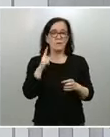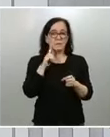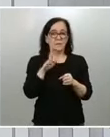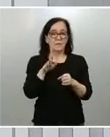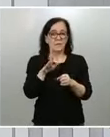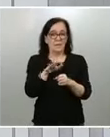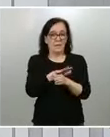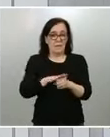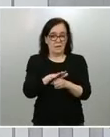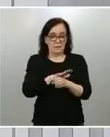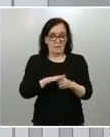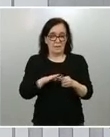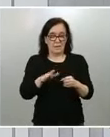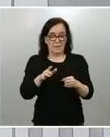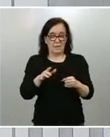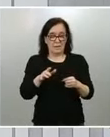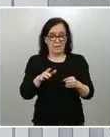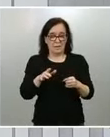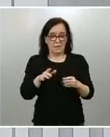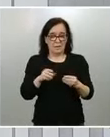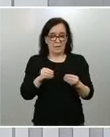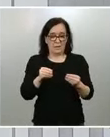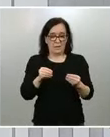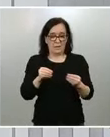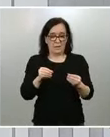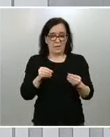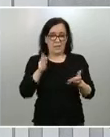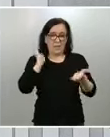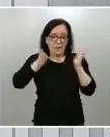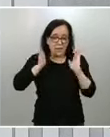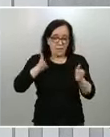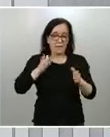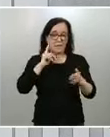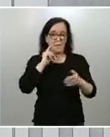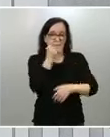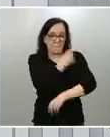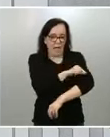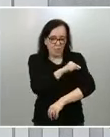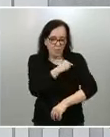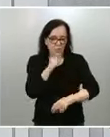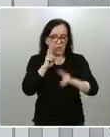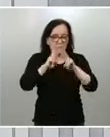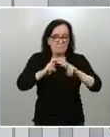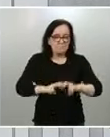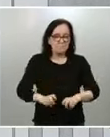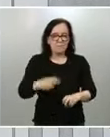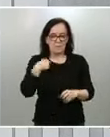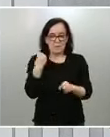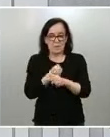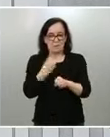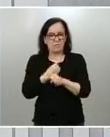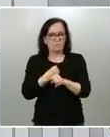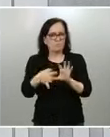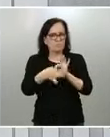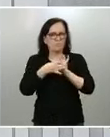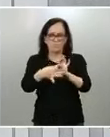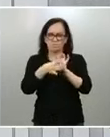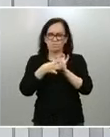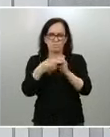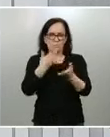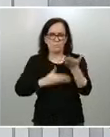análisis de terapias y de vacunas estamos trabajando en una estrecha colaboración con el ministerio de